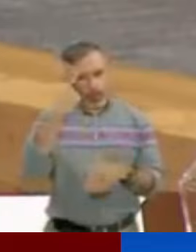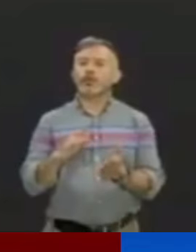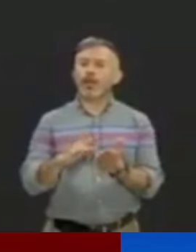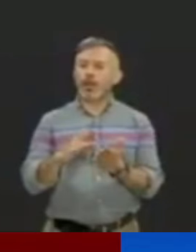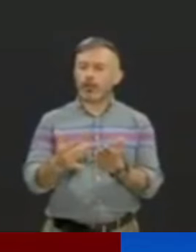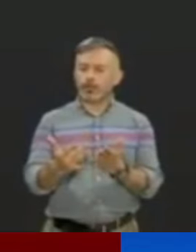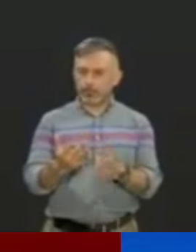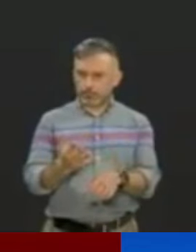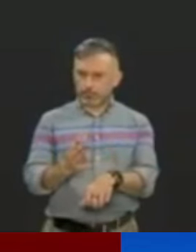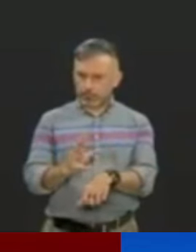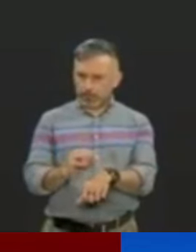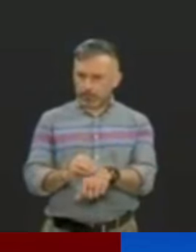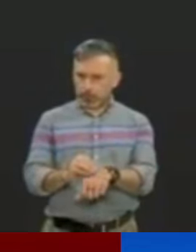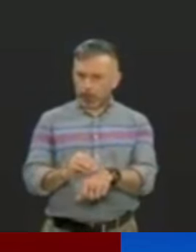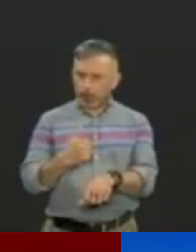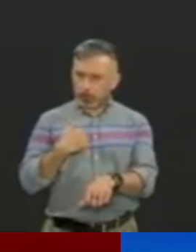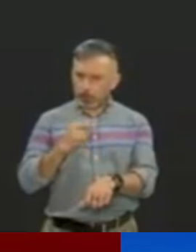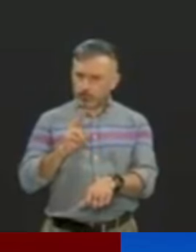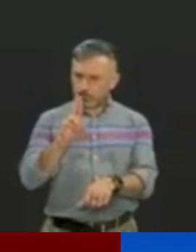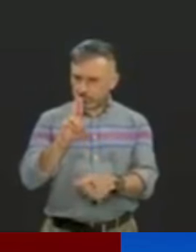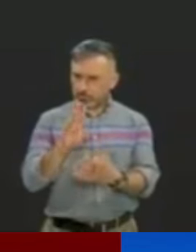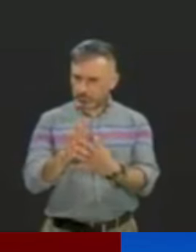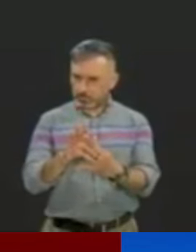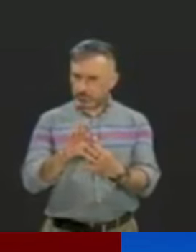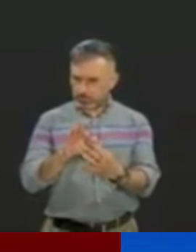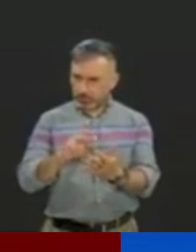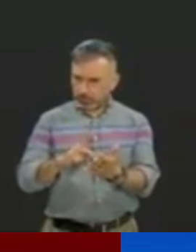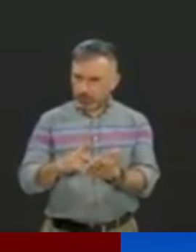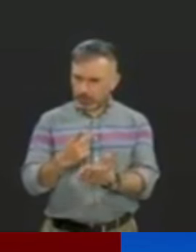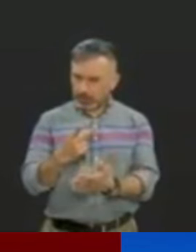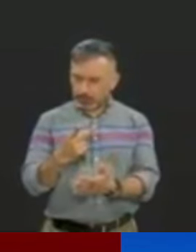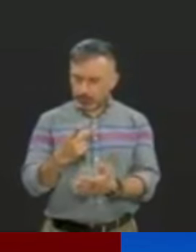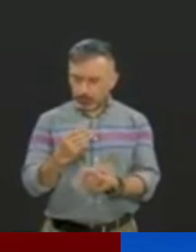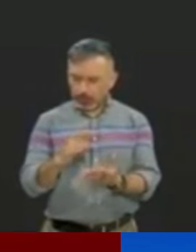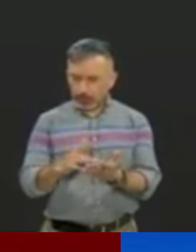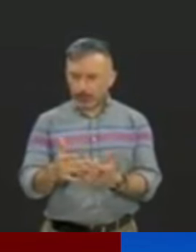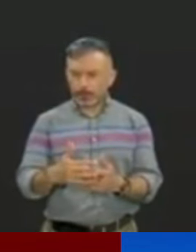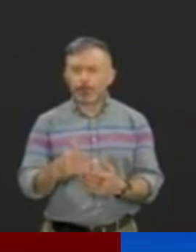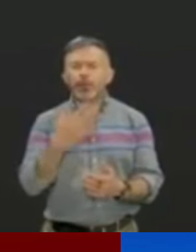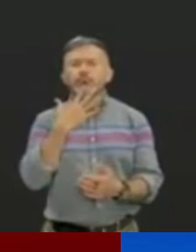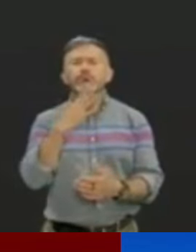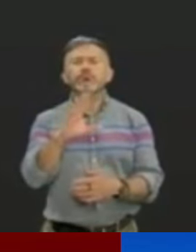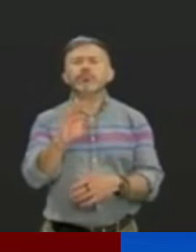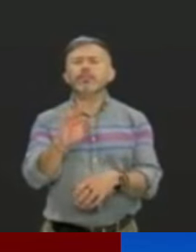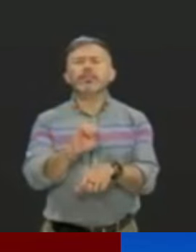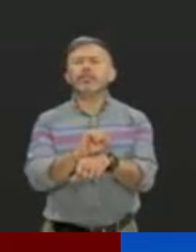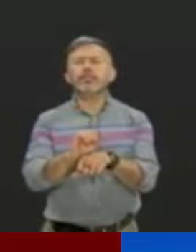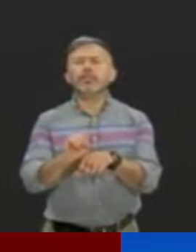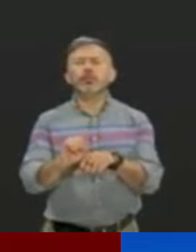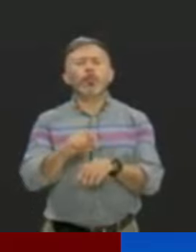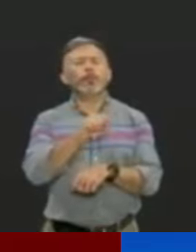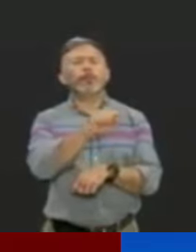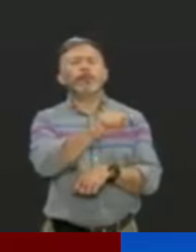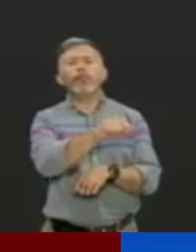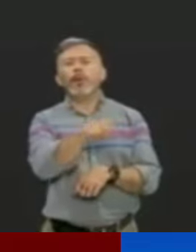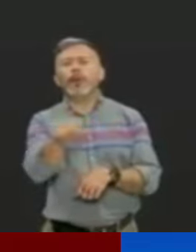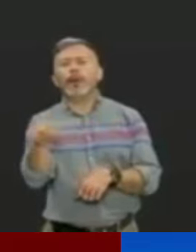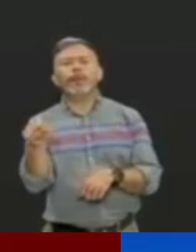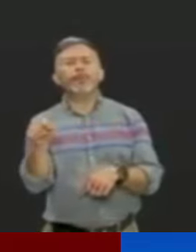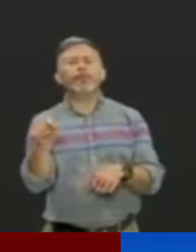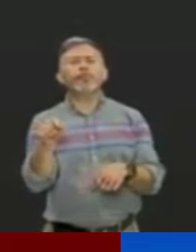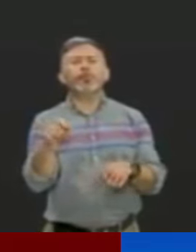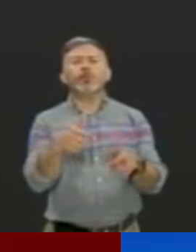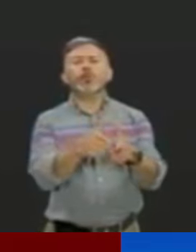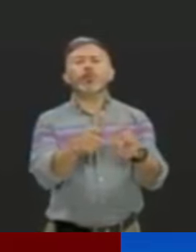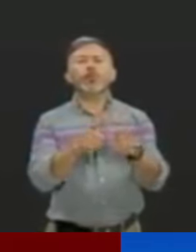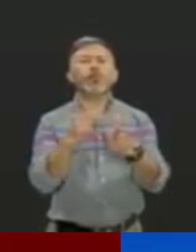digna. Pues miren, es sencillo, se pelean aquí los representantes y consejeros